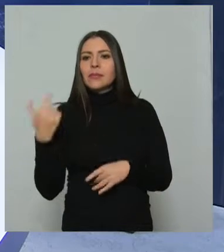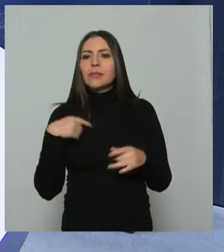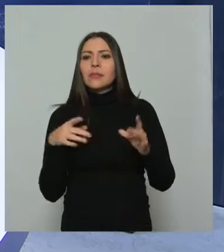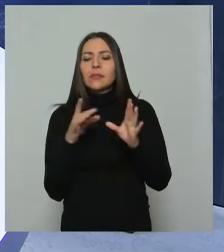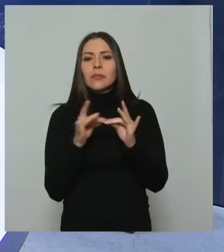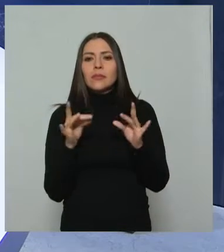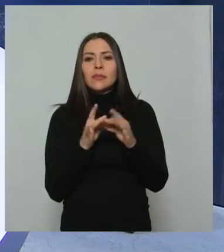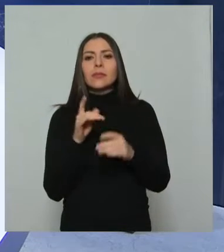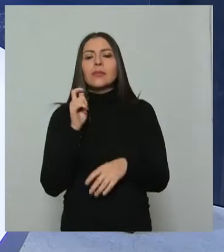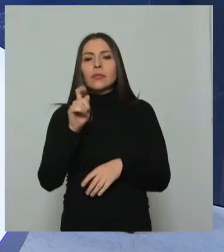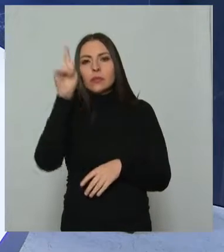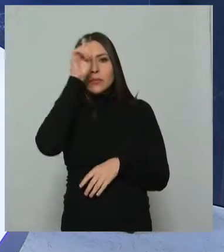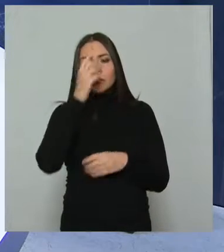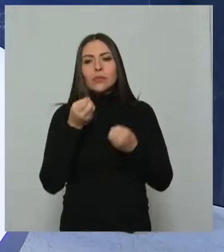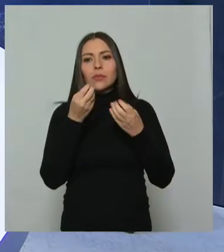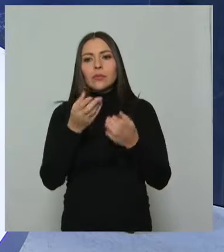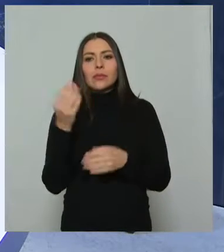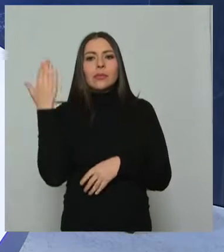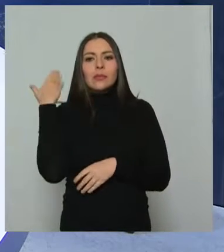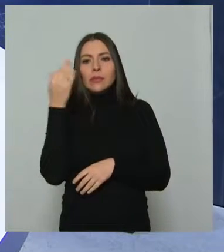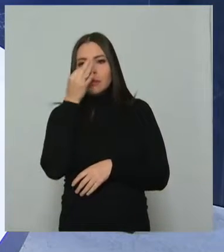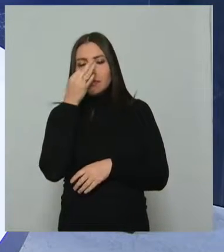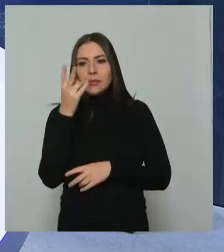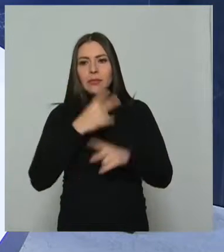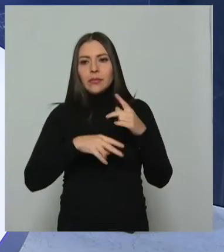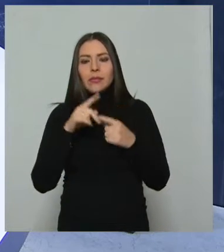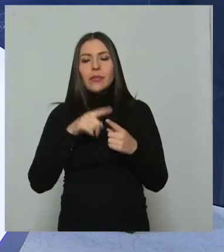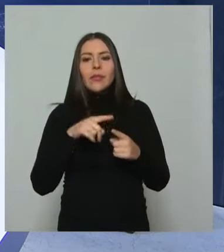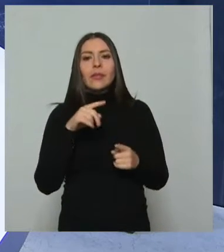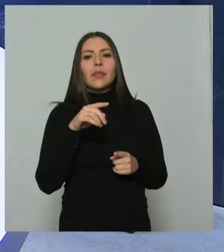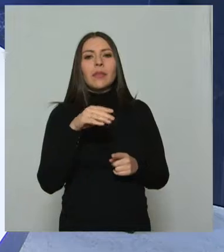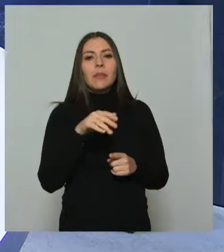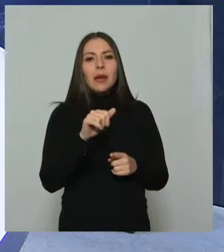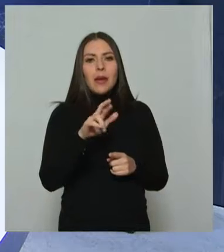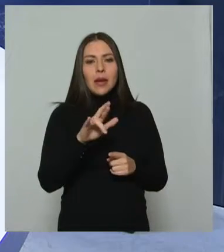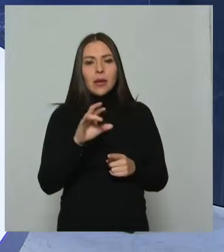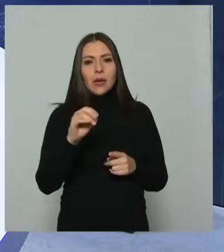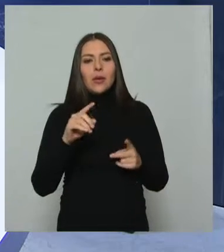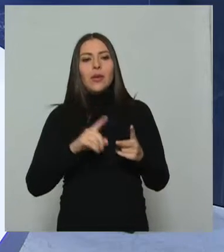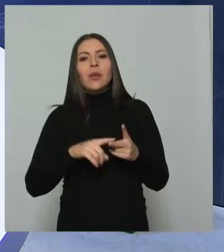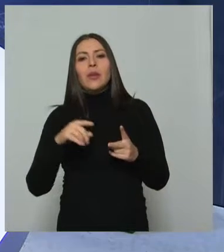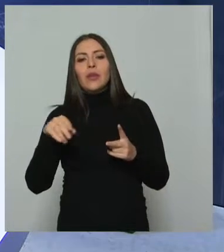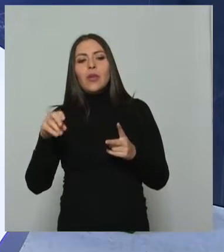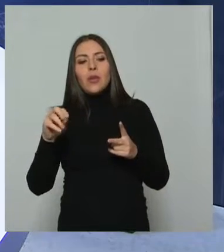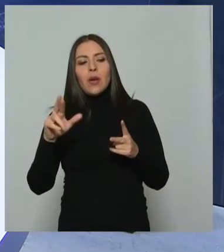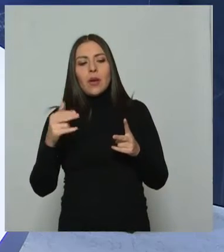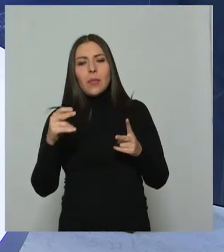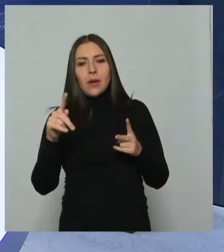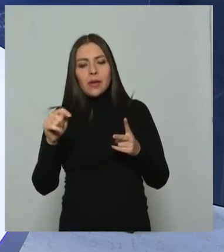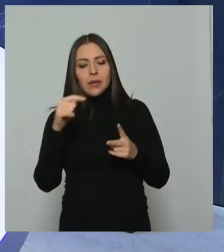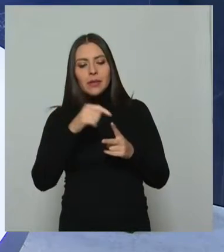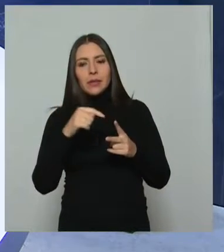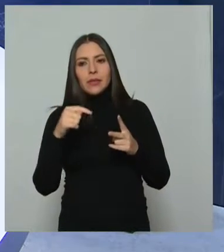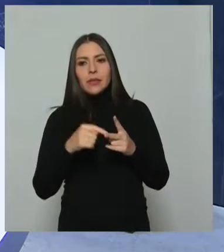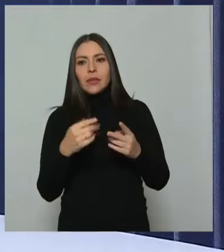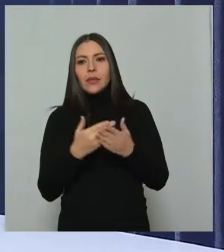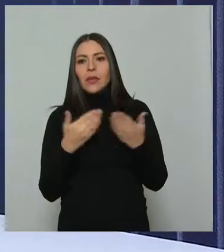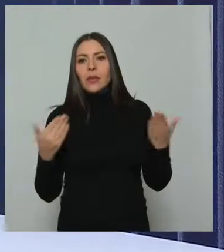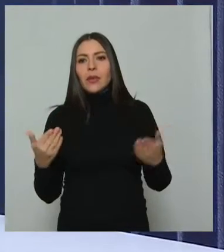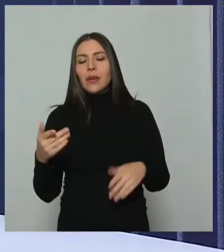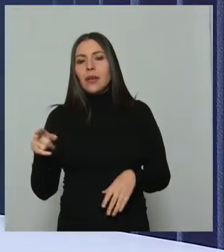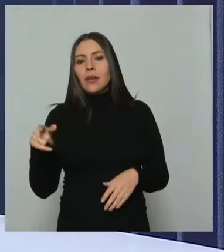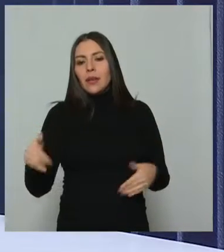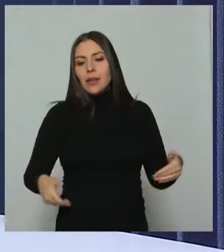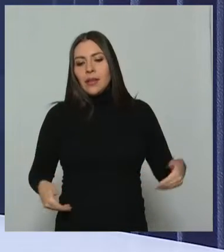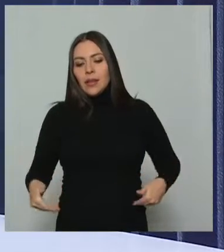Mario Ficacci y Nora Huerta y nos trajeron buenas nuevas, noticias increíbles, pues porque vamos a tener teatro gratis